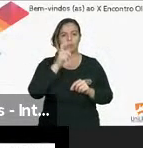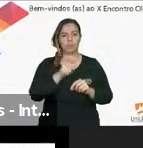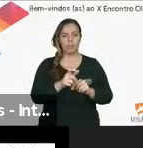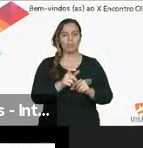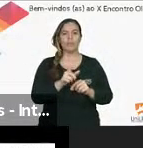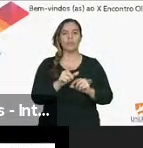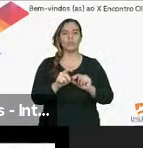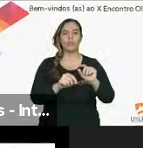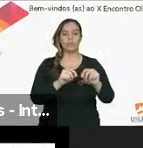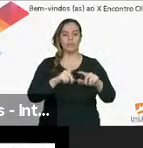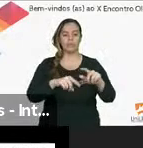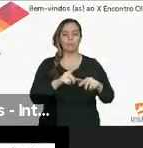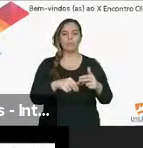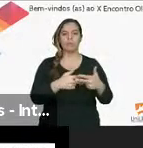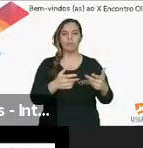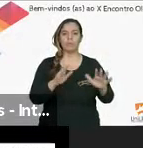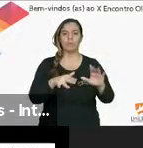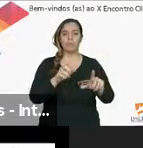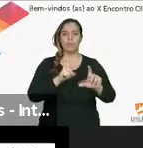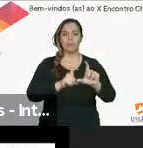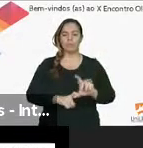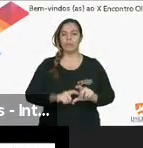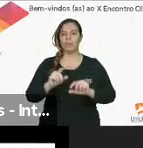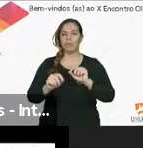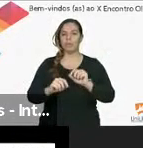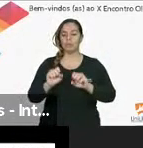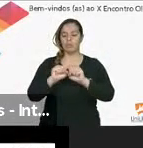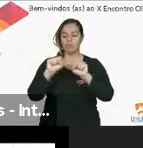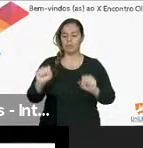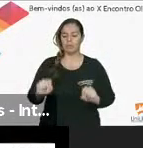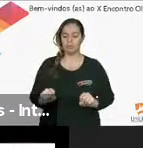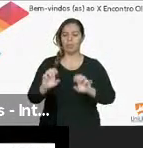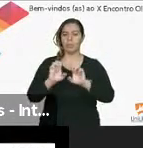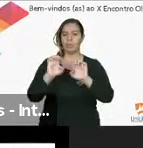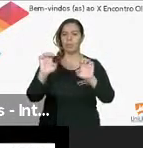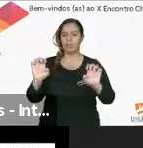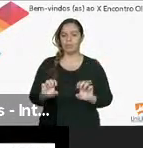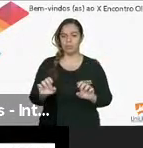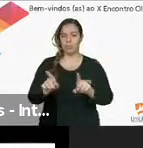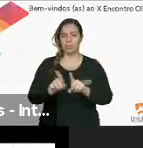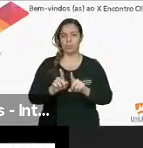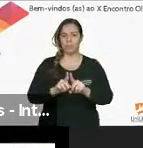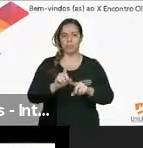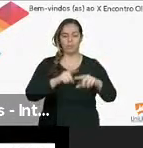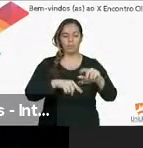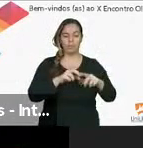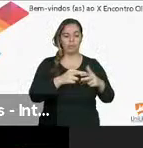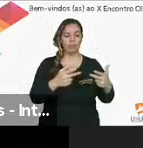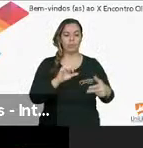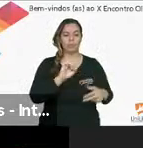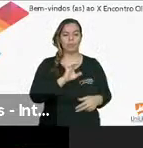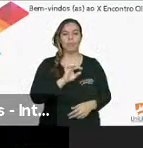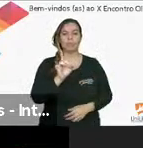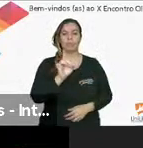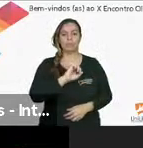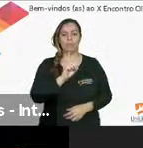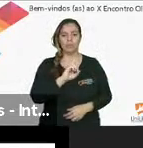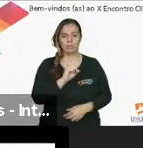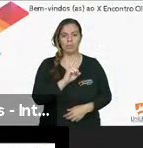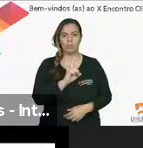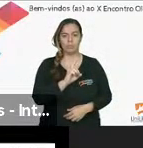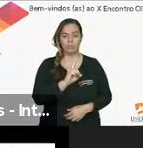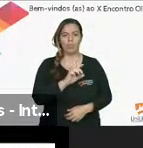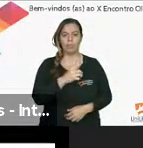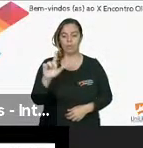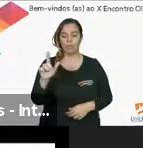objeto, depende de la estructura del sistema, no del objeto. No hay objeto, ni esos objetos no tienen carácter, otro